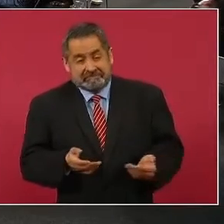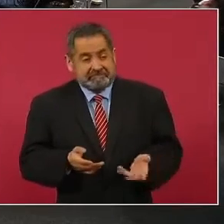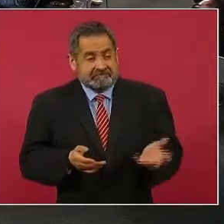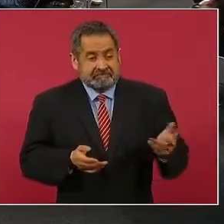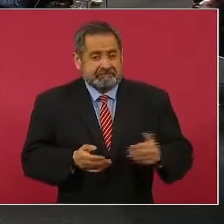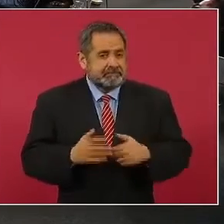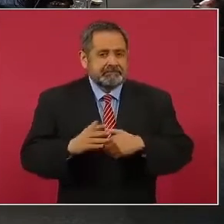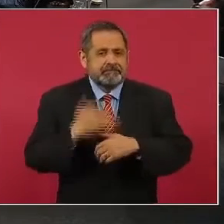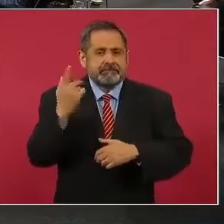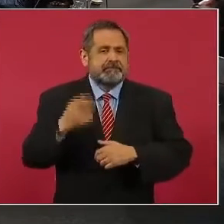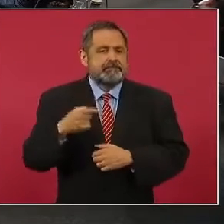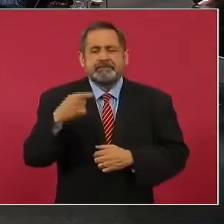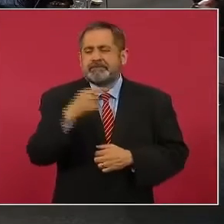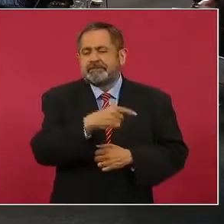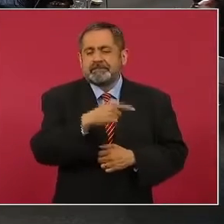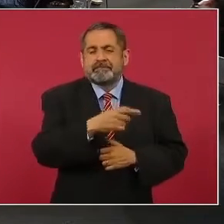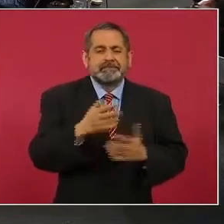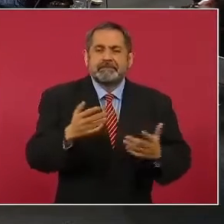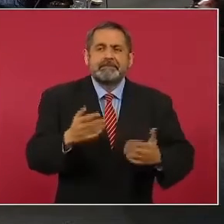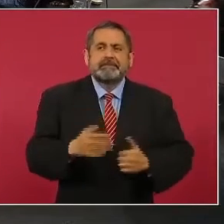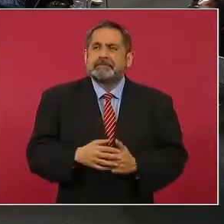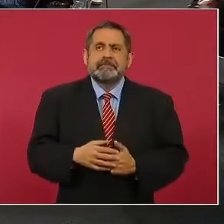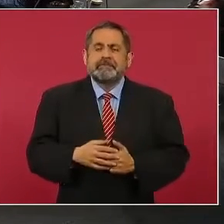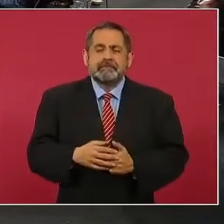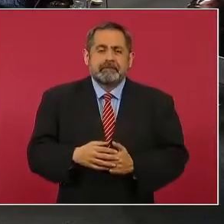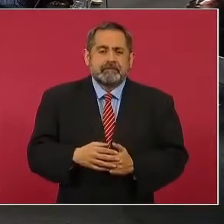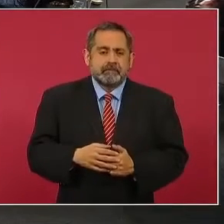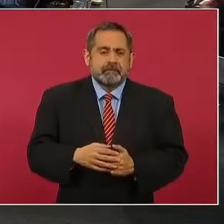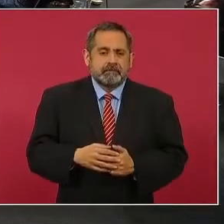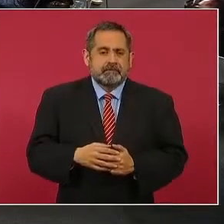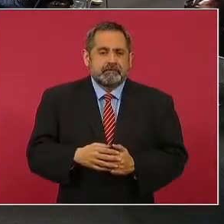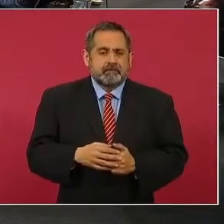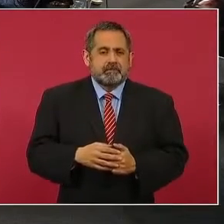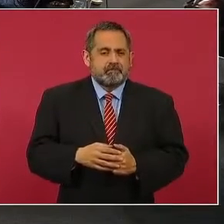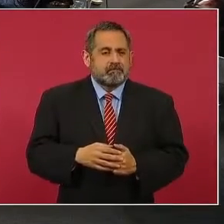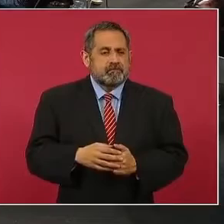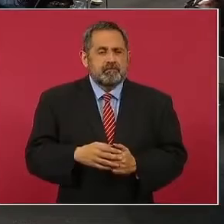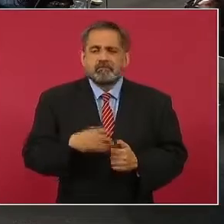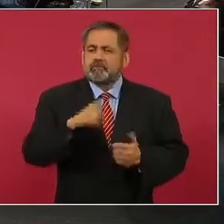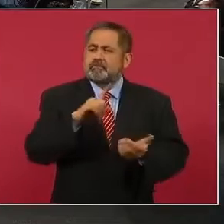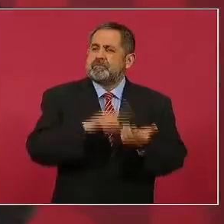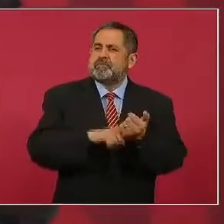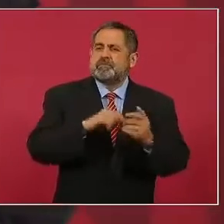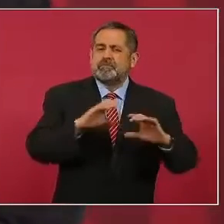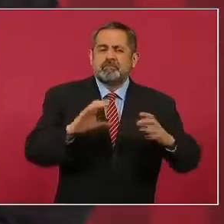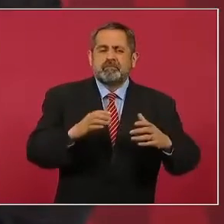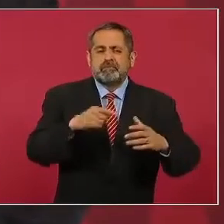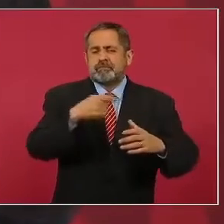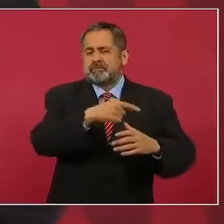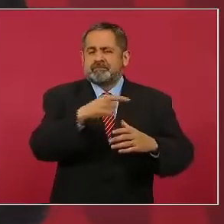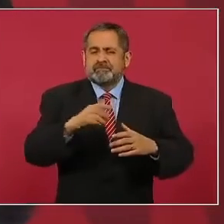porque era pues una especie de